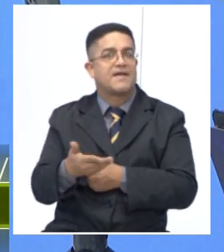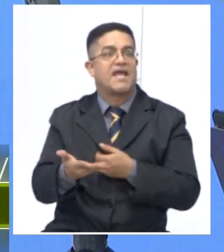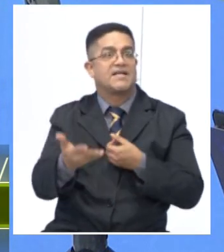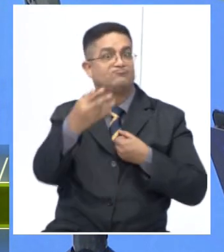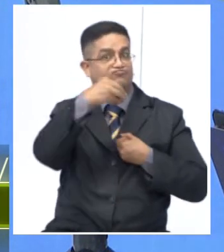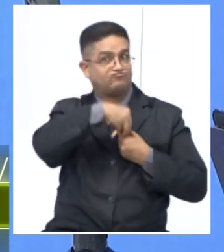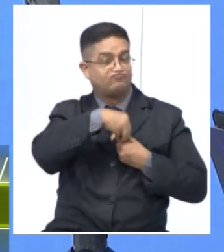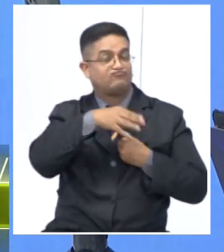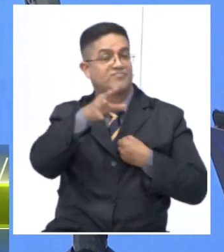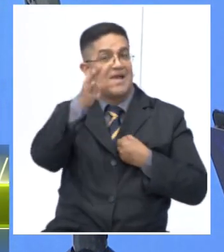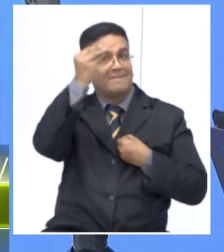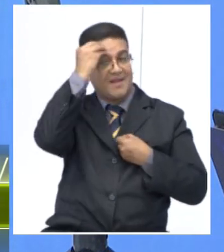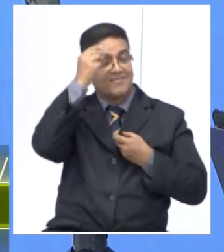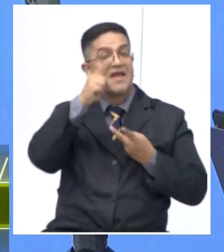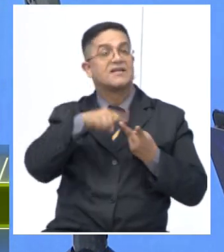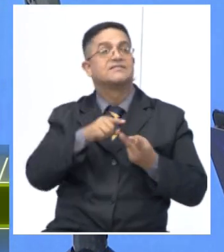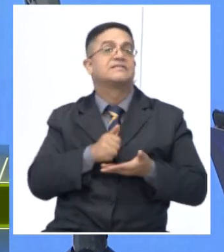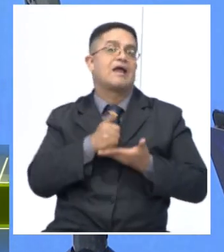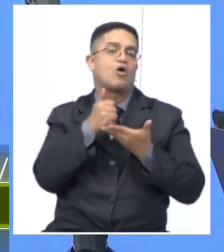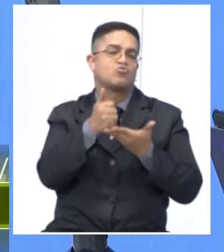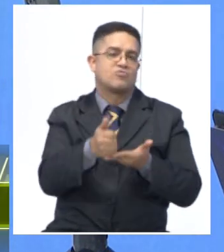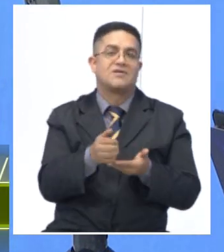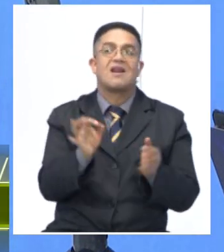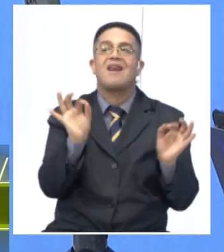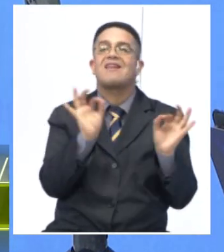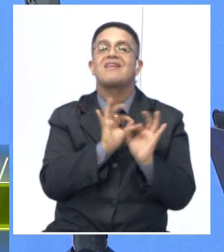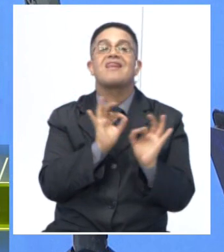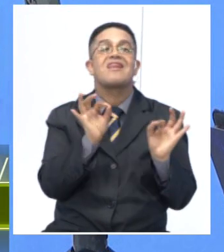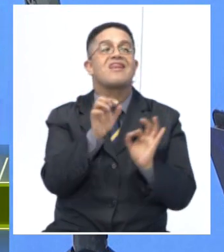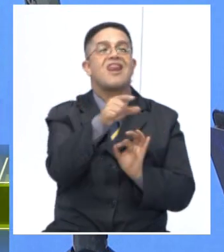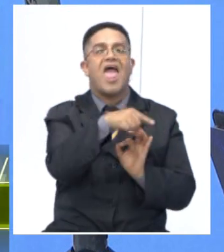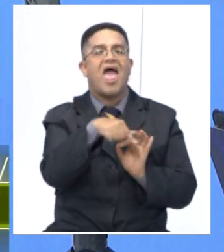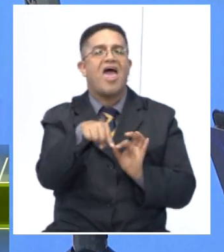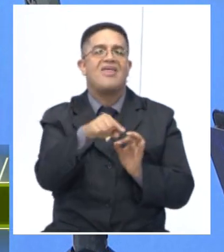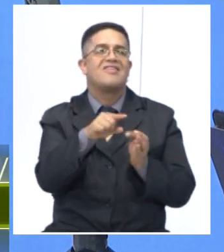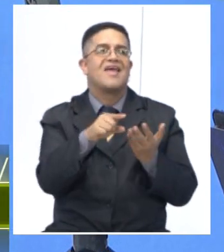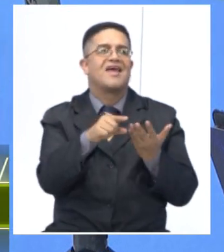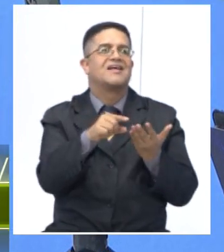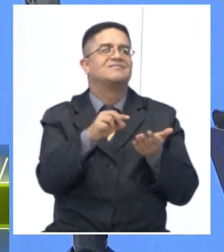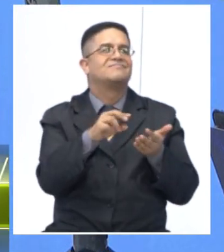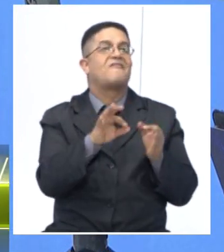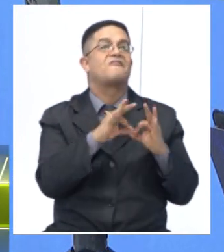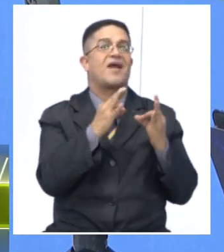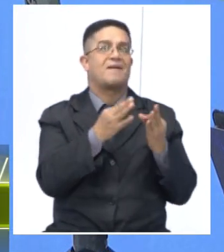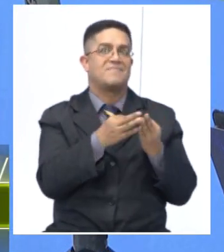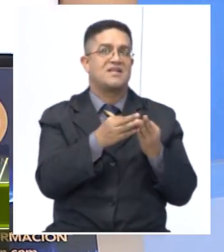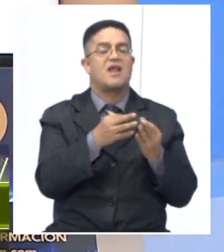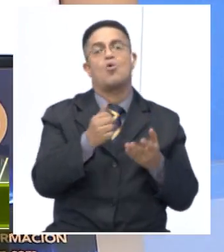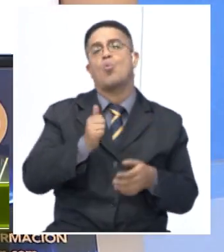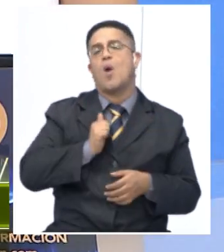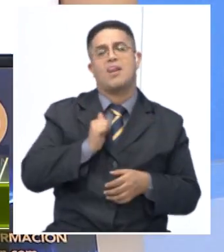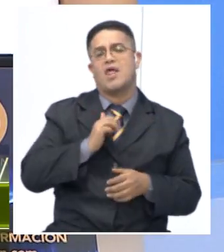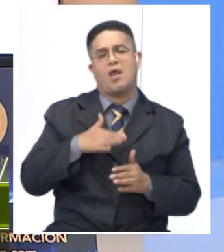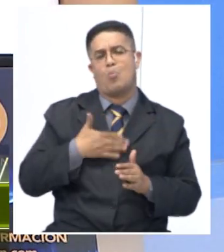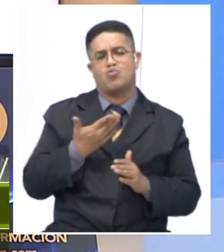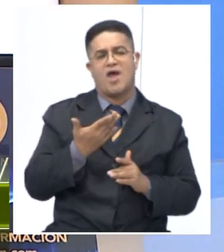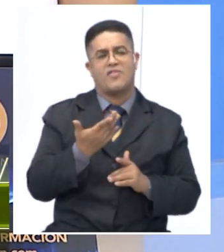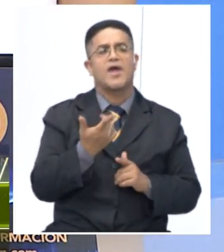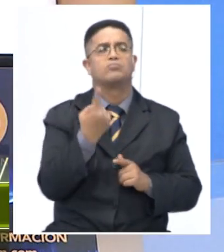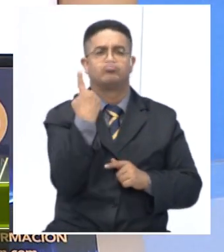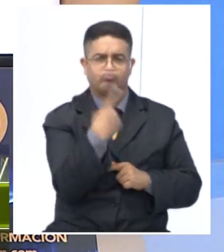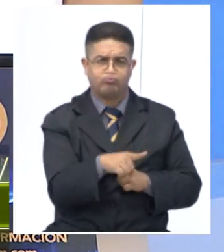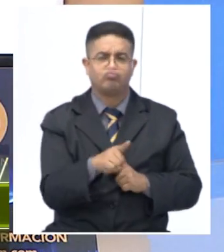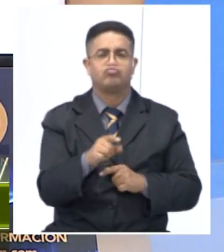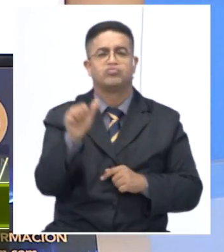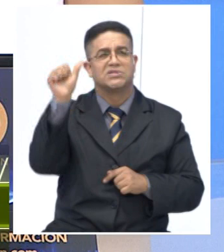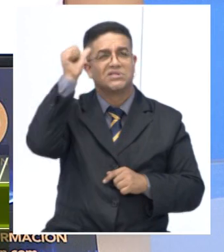esta forma prestar una ayuda, porque nadie está excluido para tener un niño con un síndrome de Down. Es importante poder generar